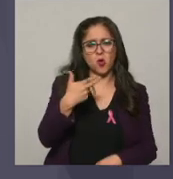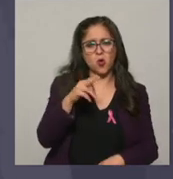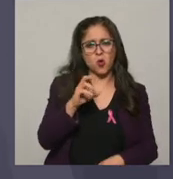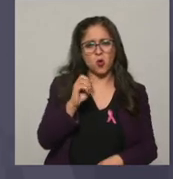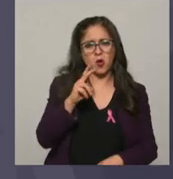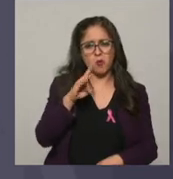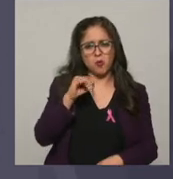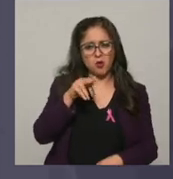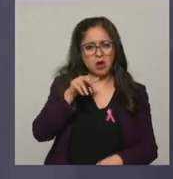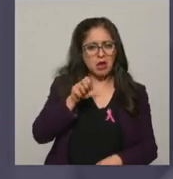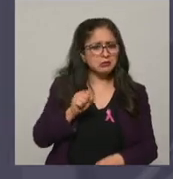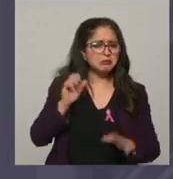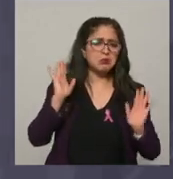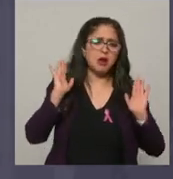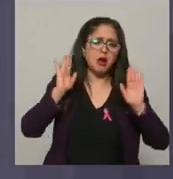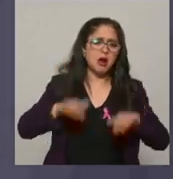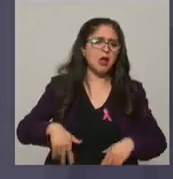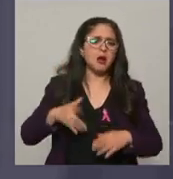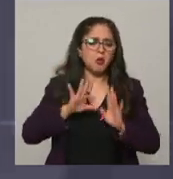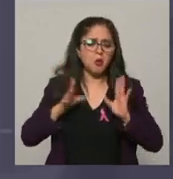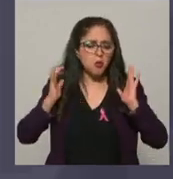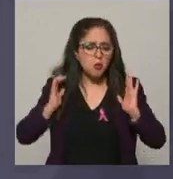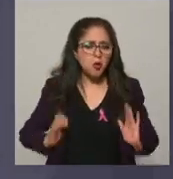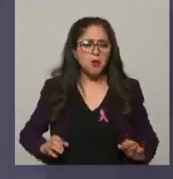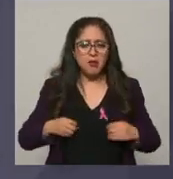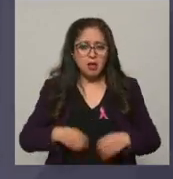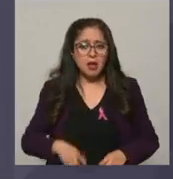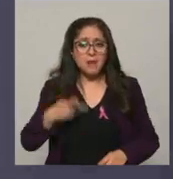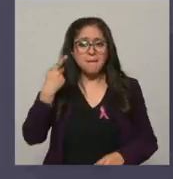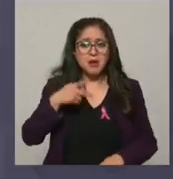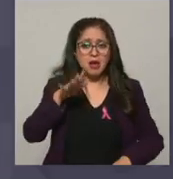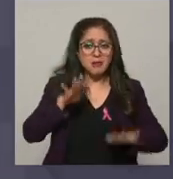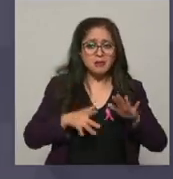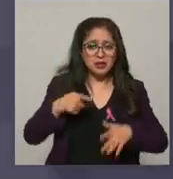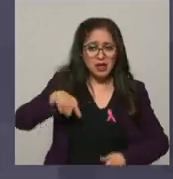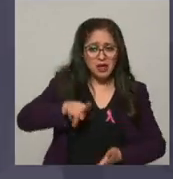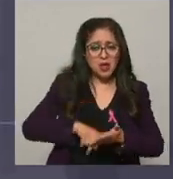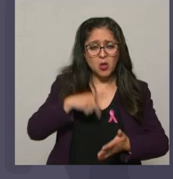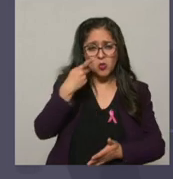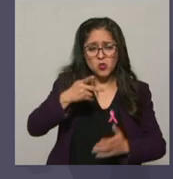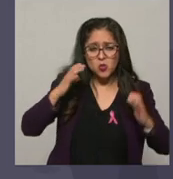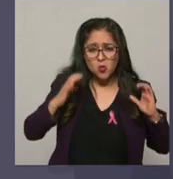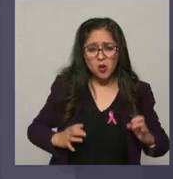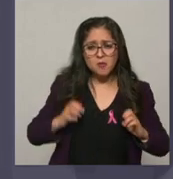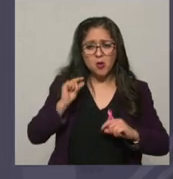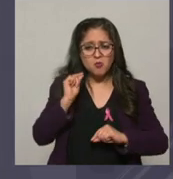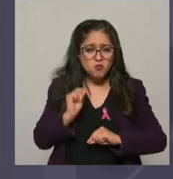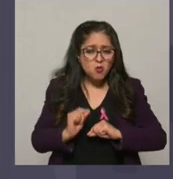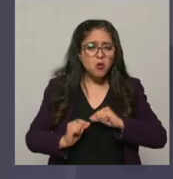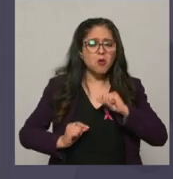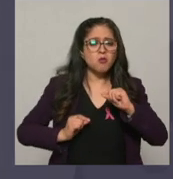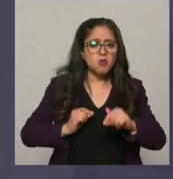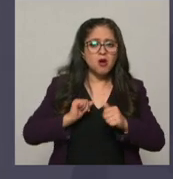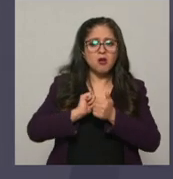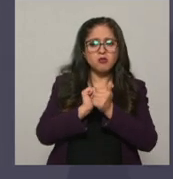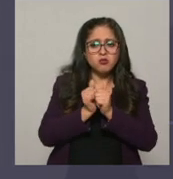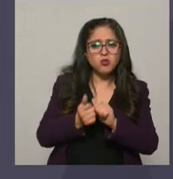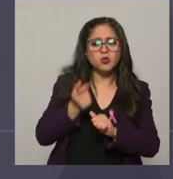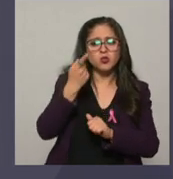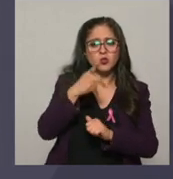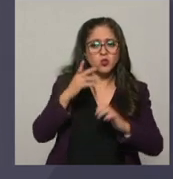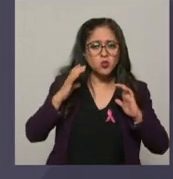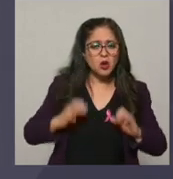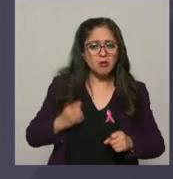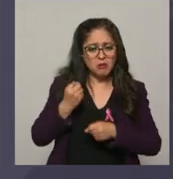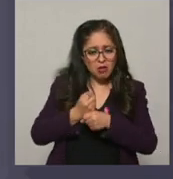son sí. súper dalai porque las desechas. Las sustancias que se quedan en tu organismo y que poco a poco van